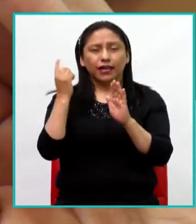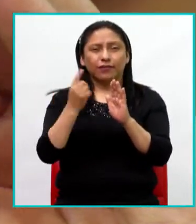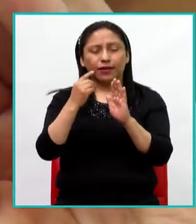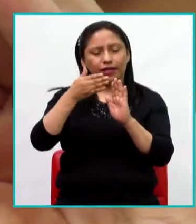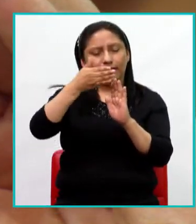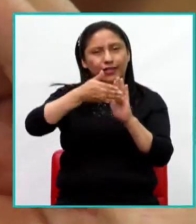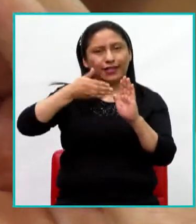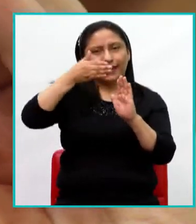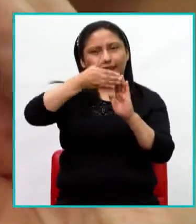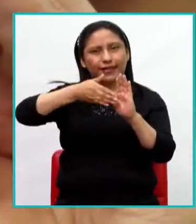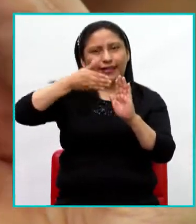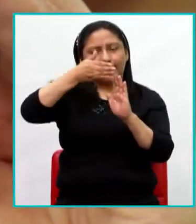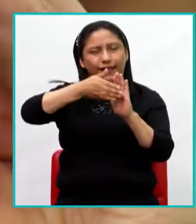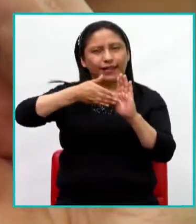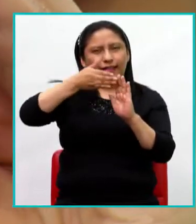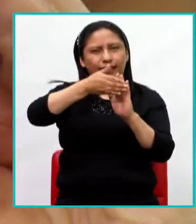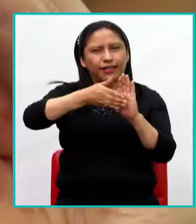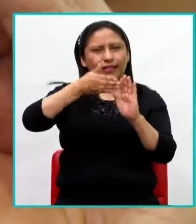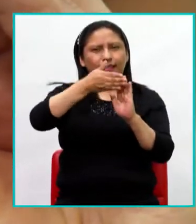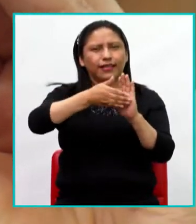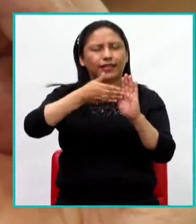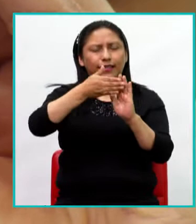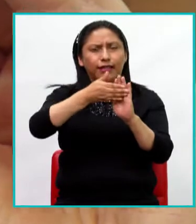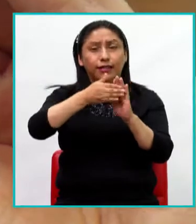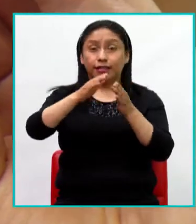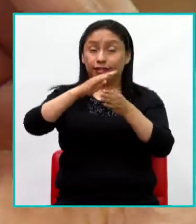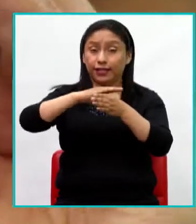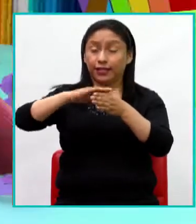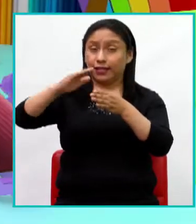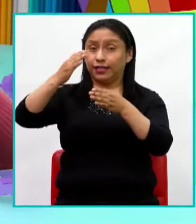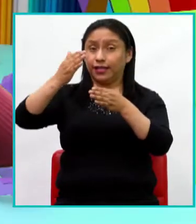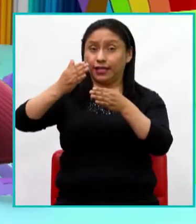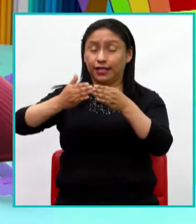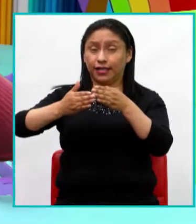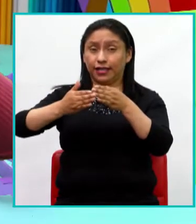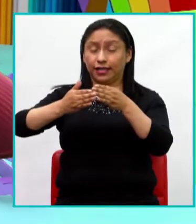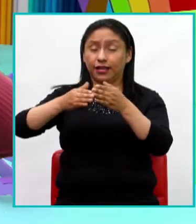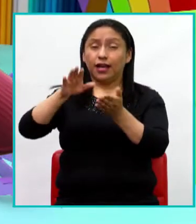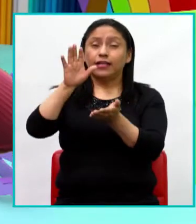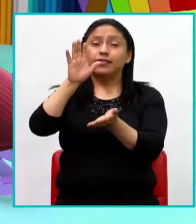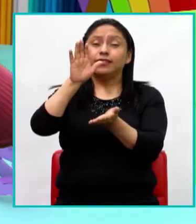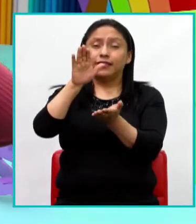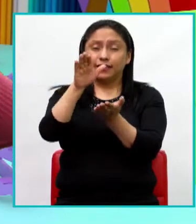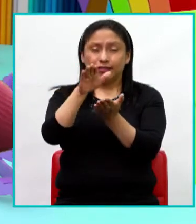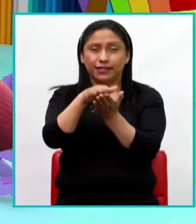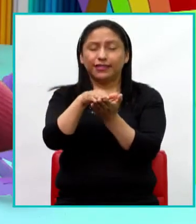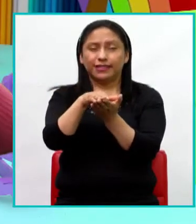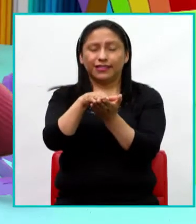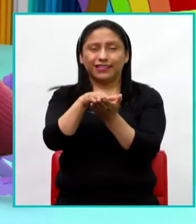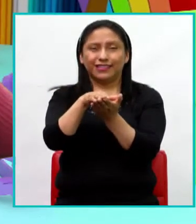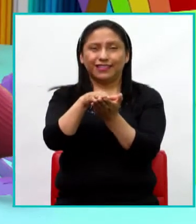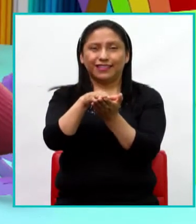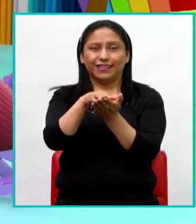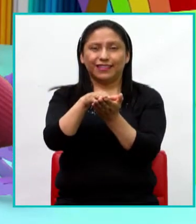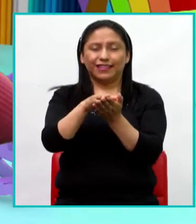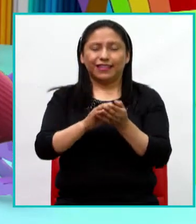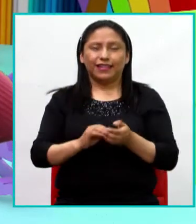círculos. Vamos a finalizar cerrando los dientecitos y